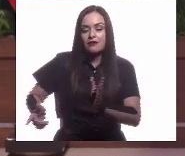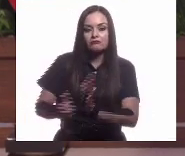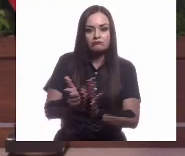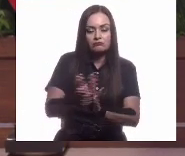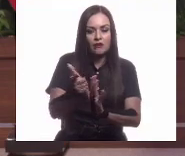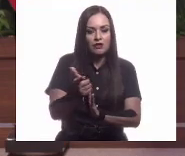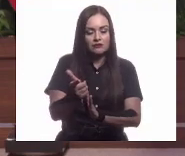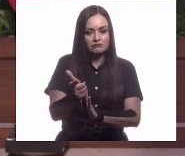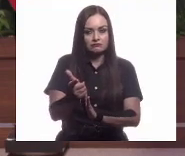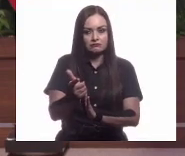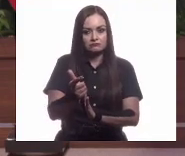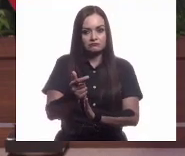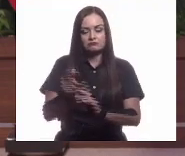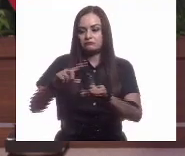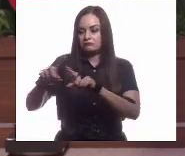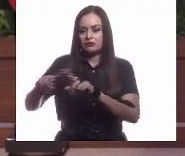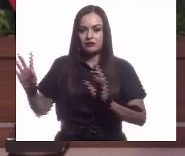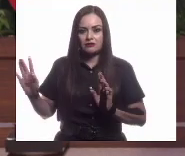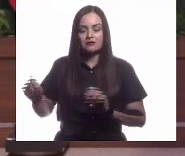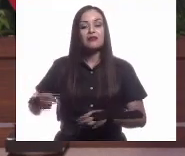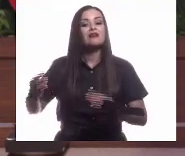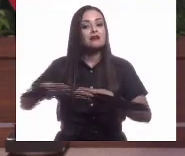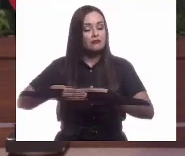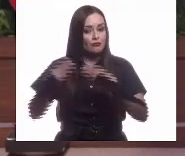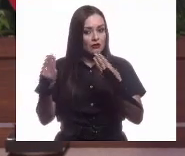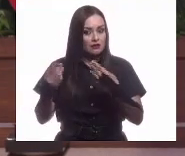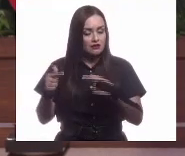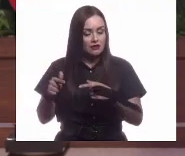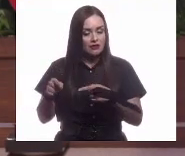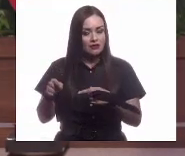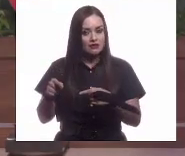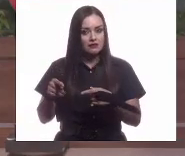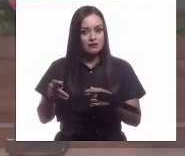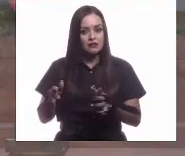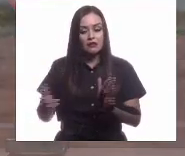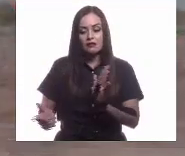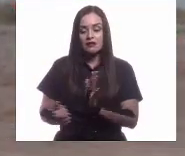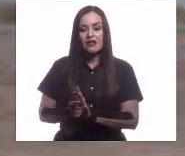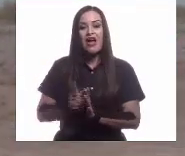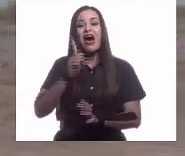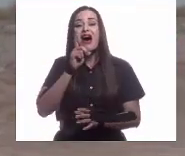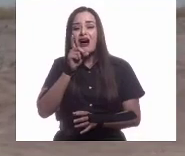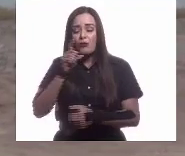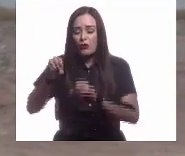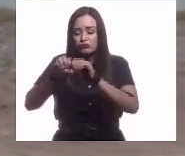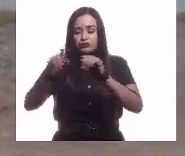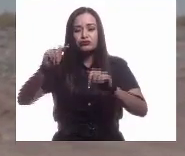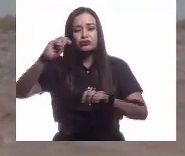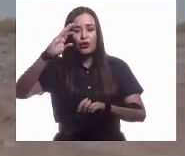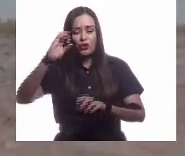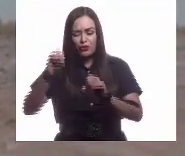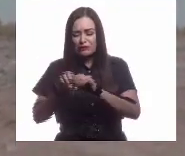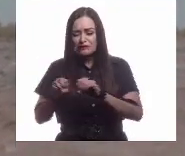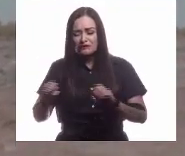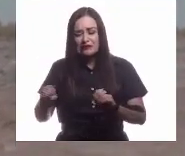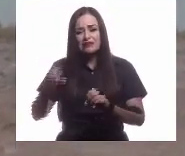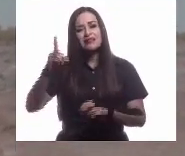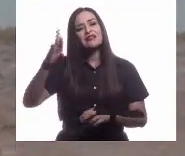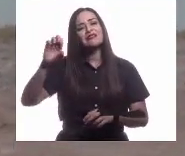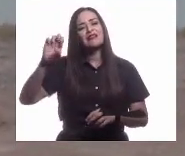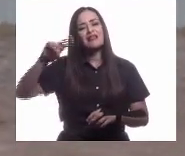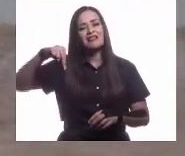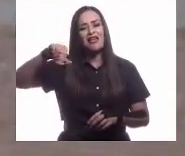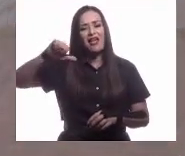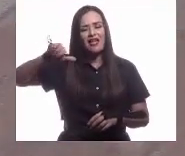calles, etc. En Mulegé nos hemos metido muy duro con la infraestructura hidráulica. En materia de agua potable y drenaje, construimos